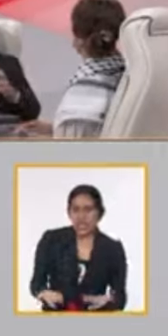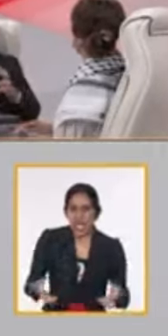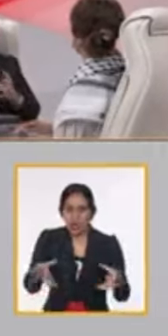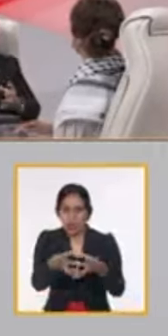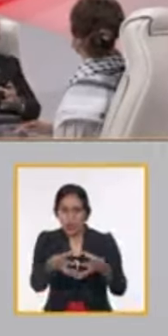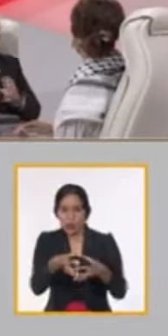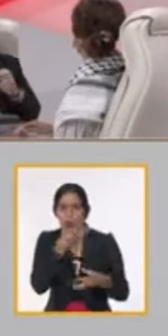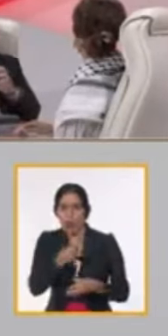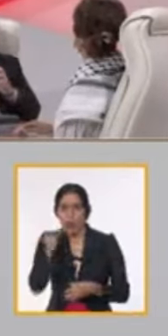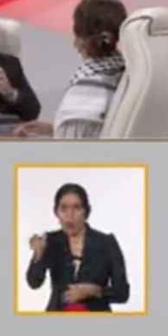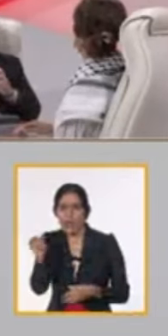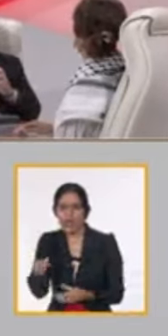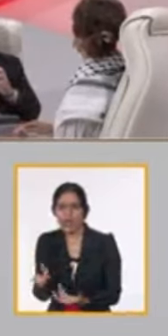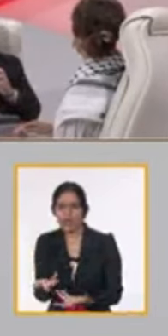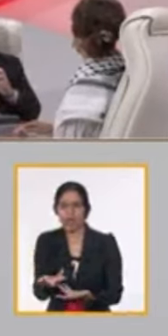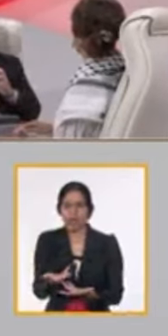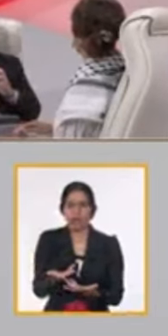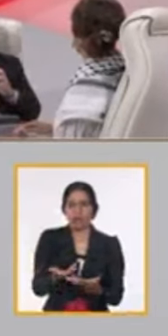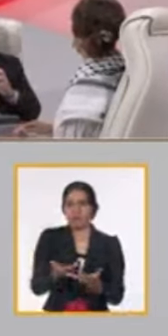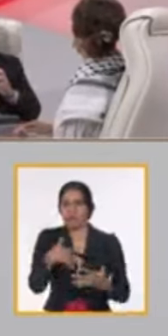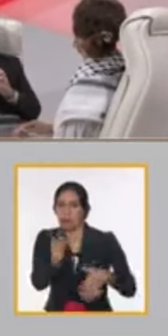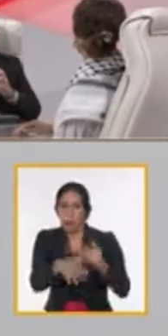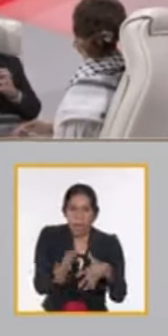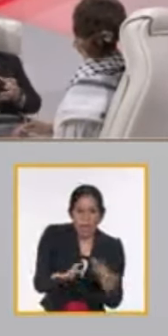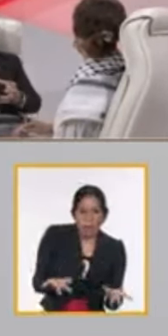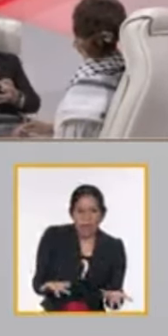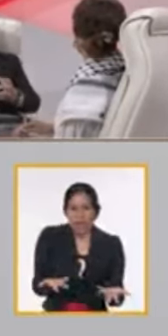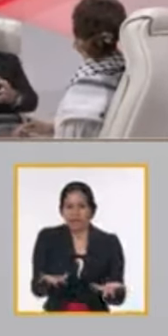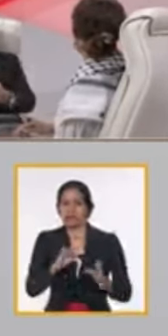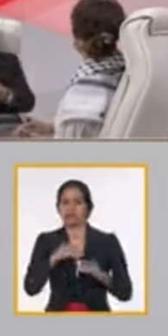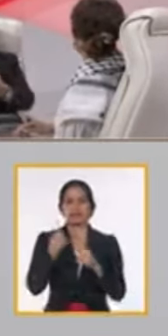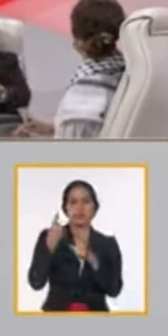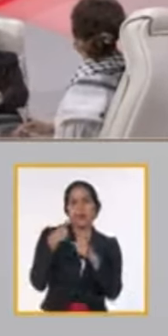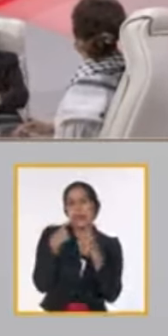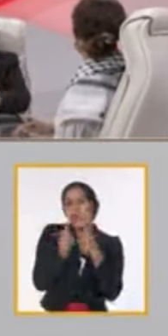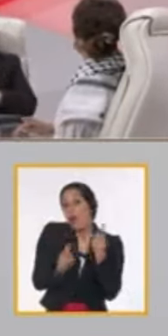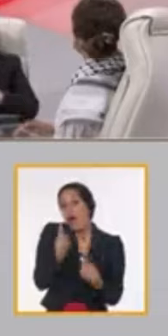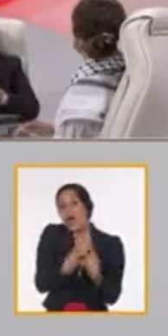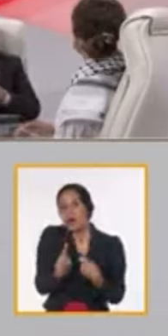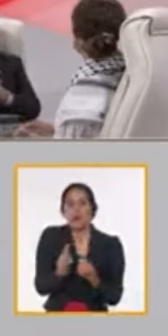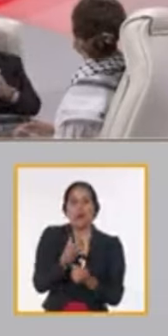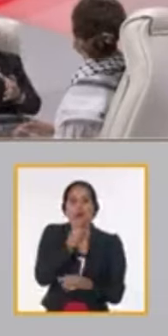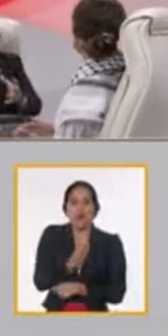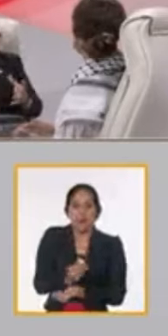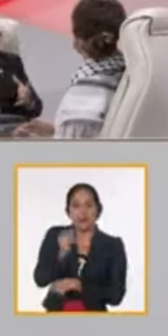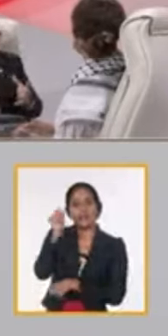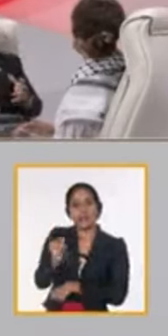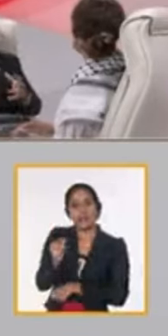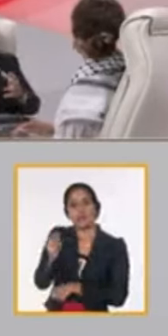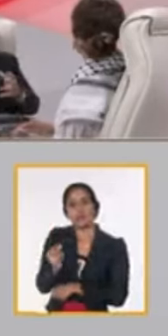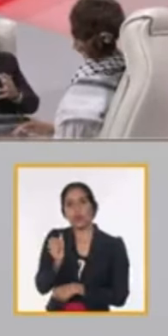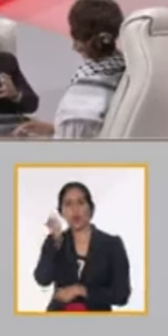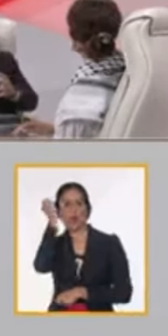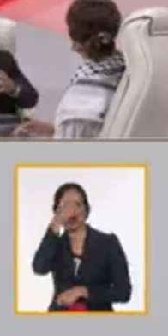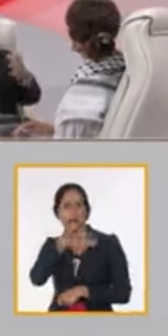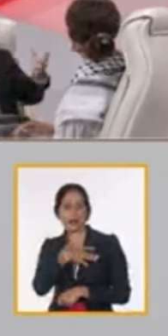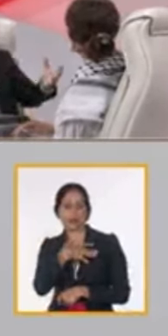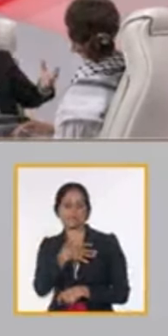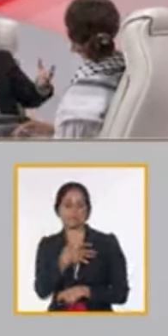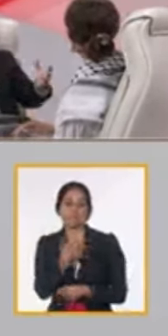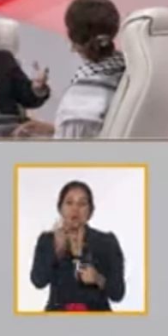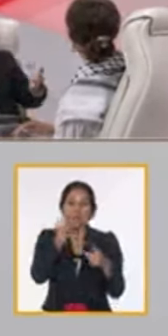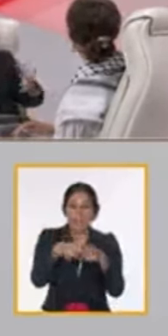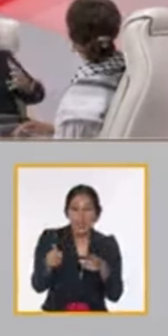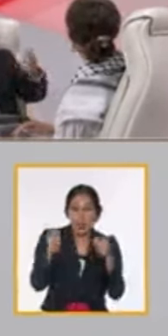de antisemitas o de puros estudiantes árabes, ¿no? Pero la